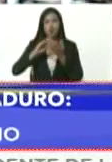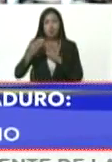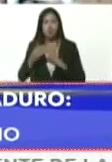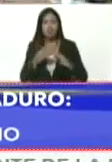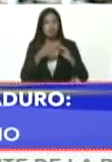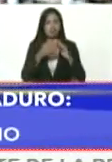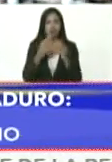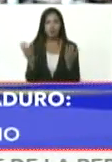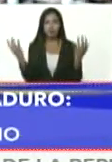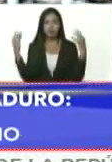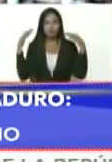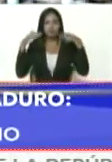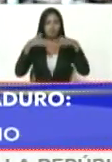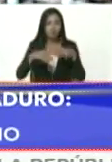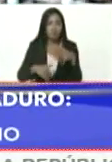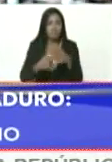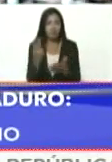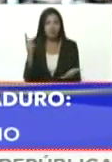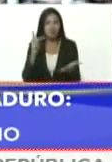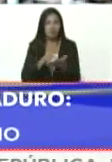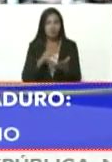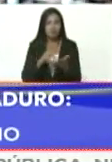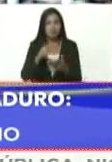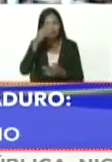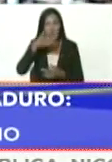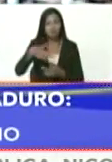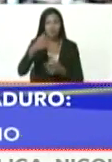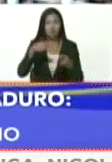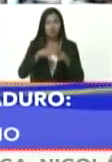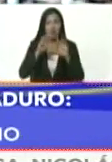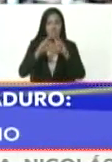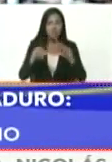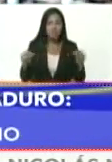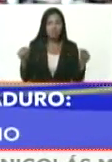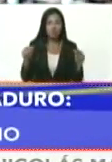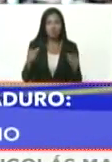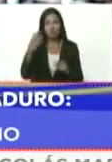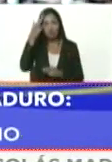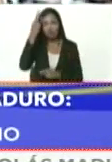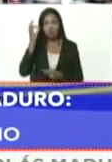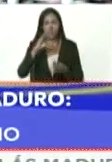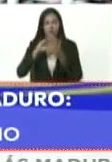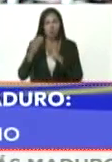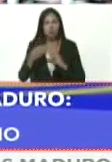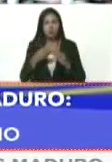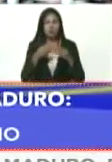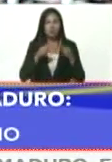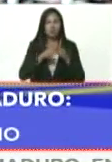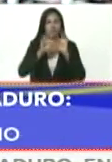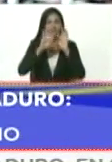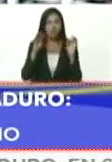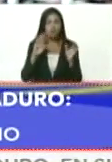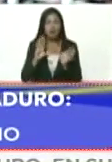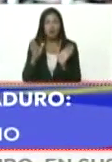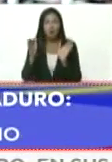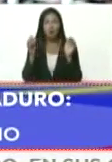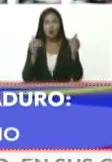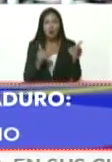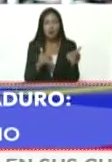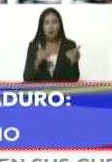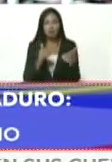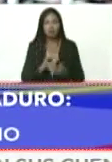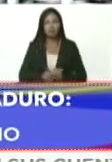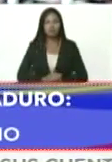la masificación de la participación del pueblo en su territorio, en los consejos comunales, en las comunas, en los CLAP. Vamos a avanzar